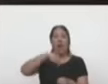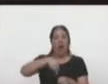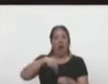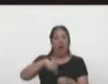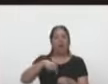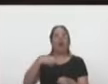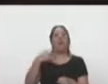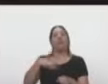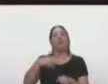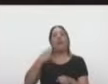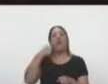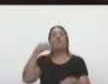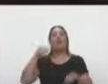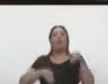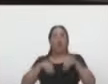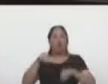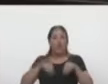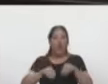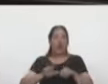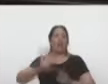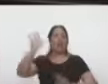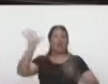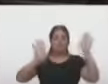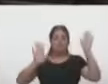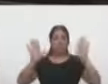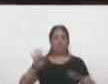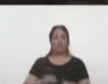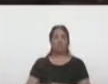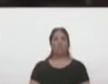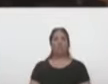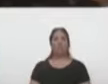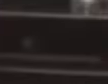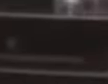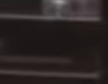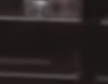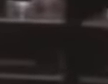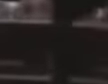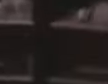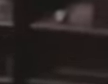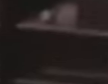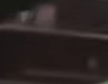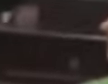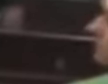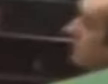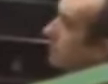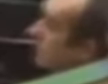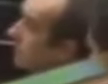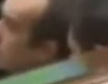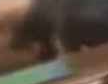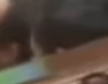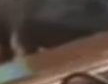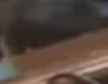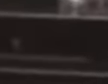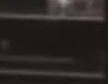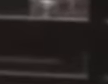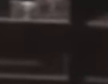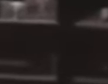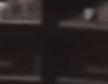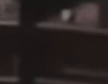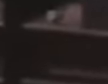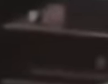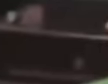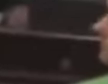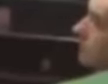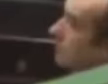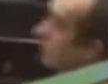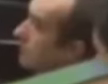y además yo hice el compromiso de donar ese incremento, que es lo que hice en mi provincia desde los